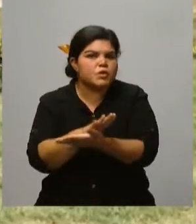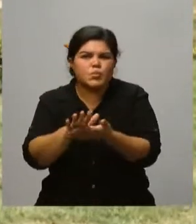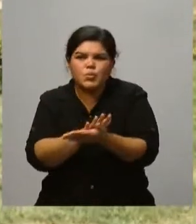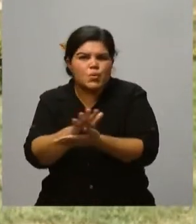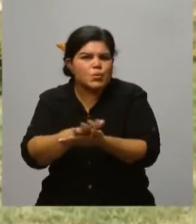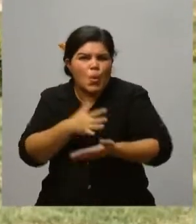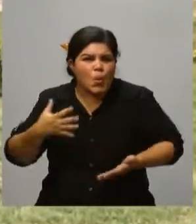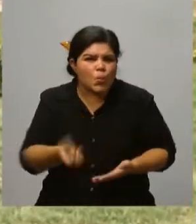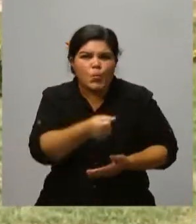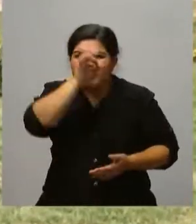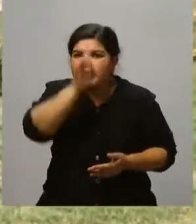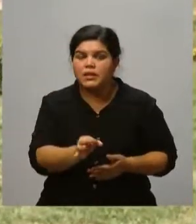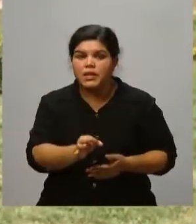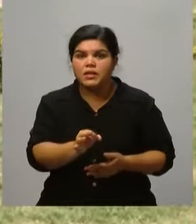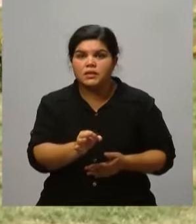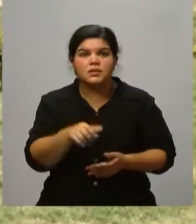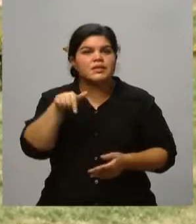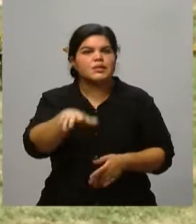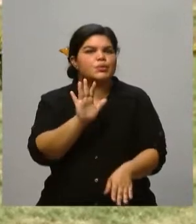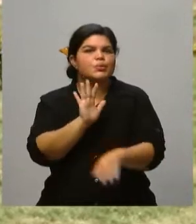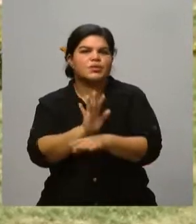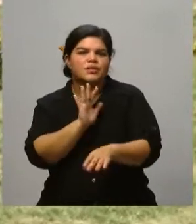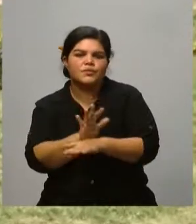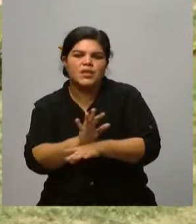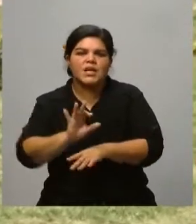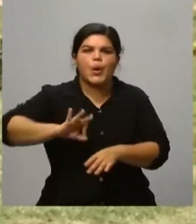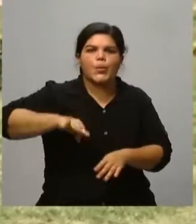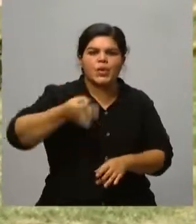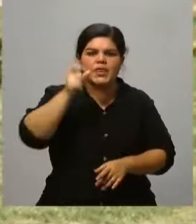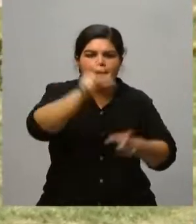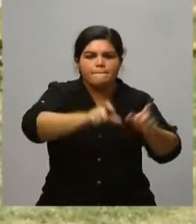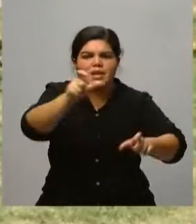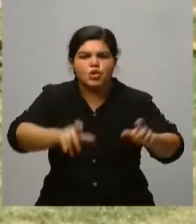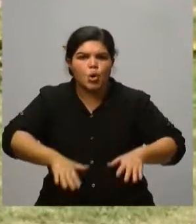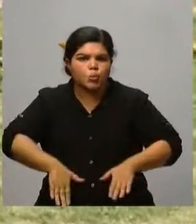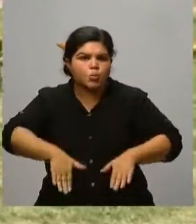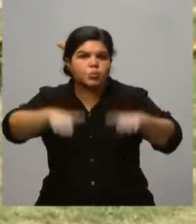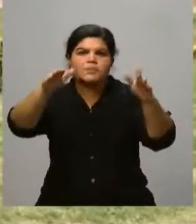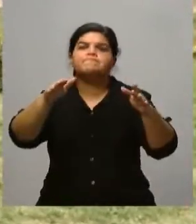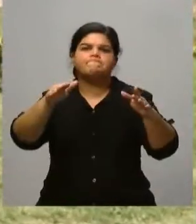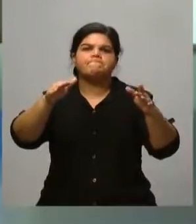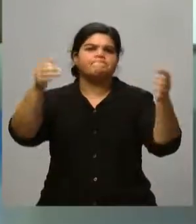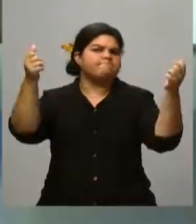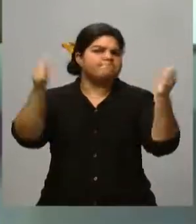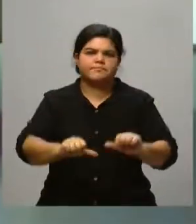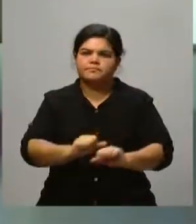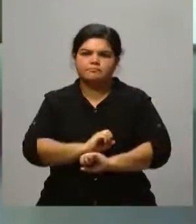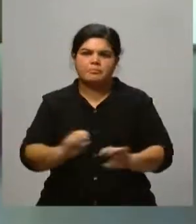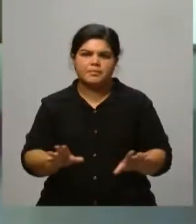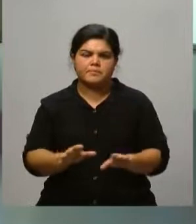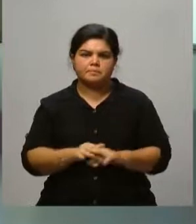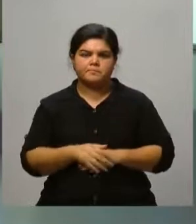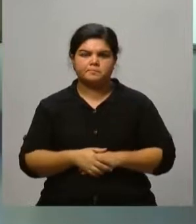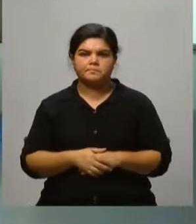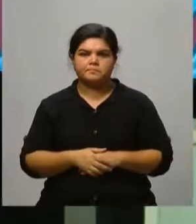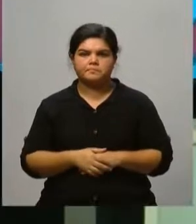la Argentina. Tensión en la política porque ambas coaliciones están pasando por momentos